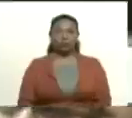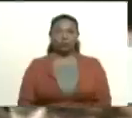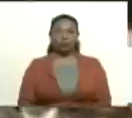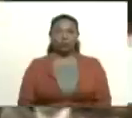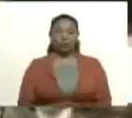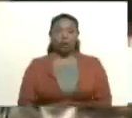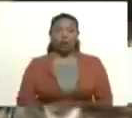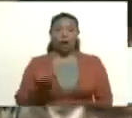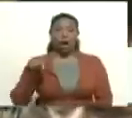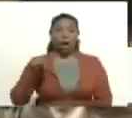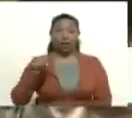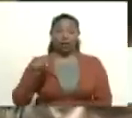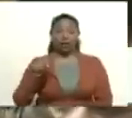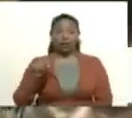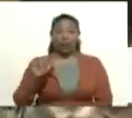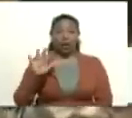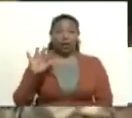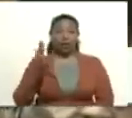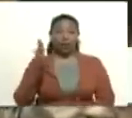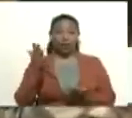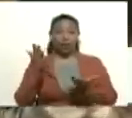quintas columnas,